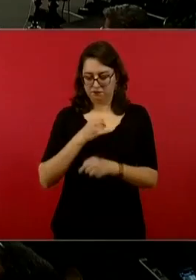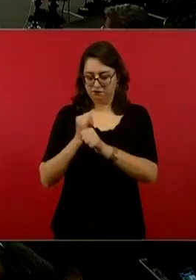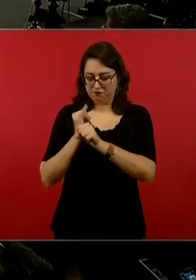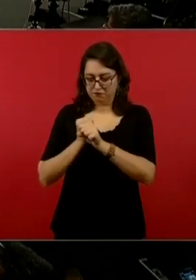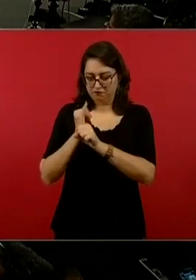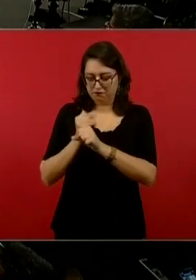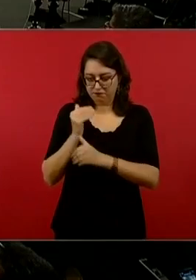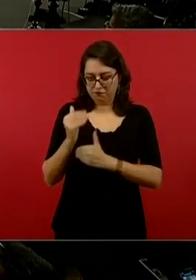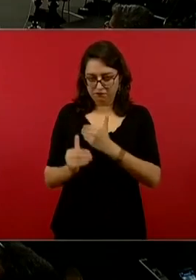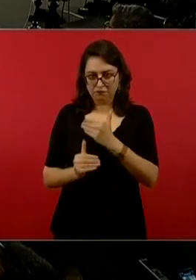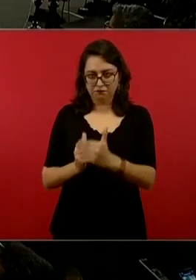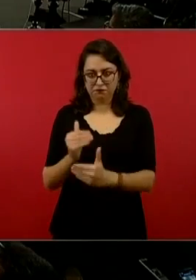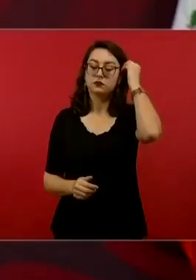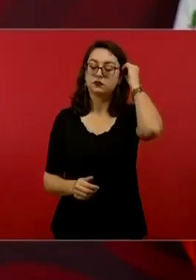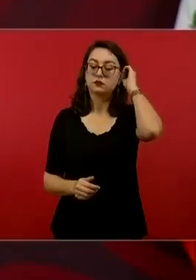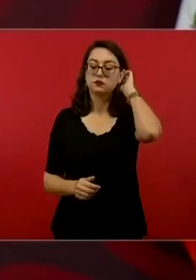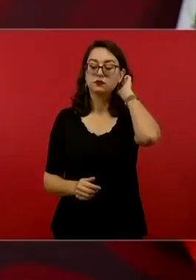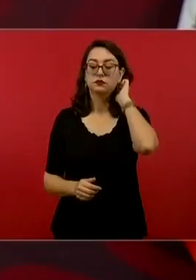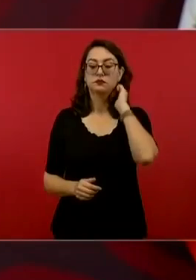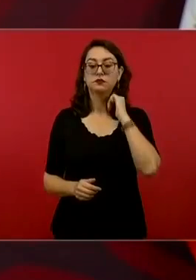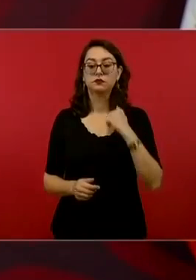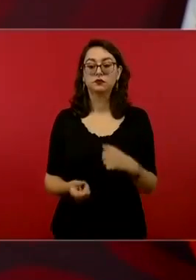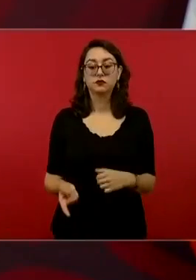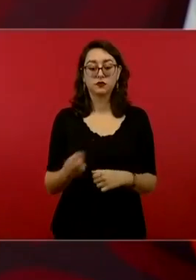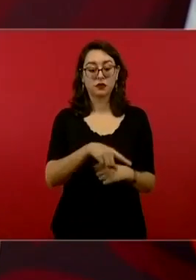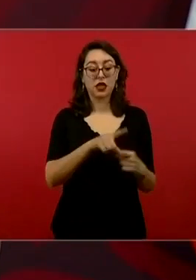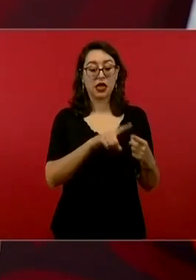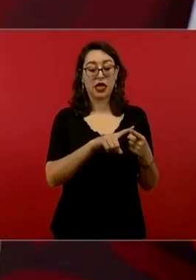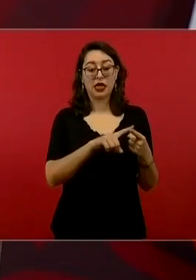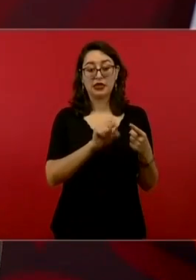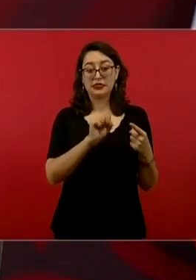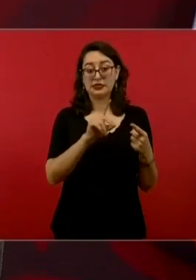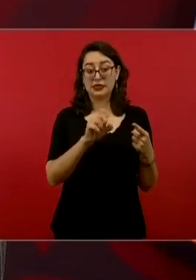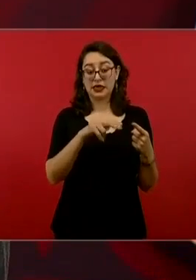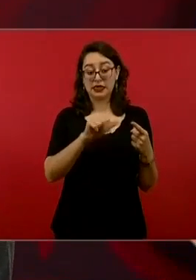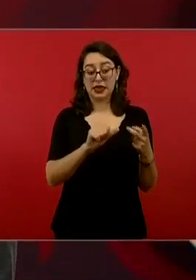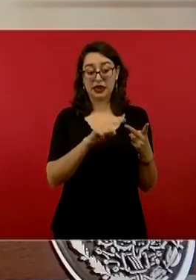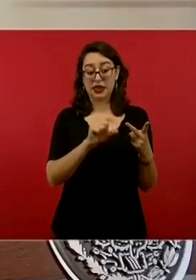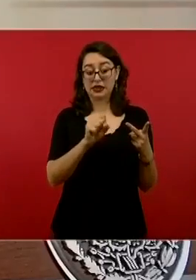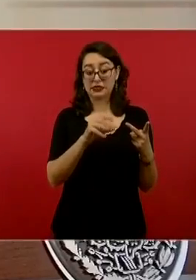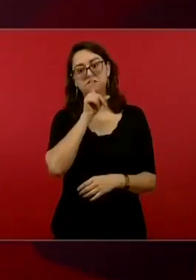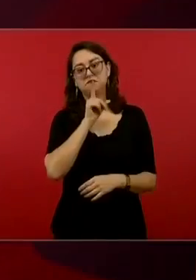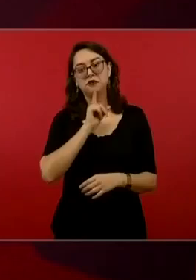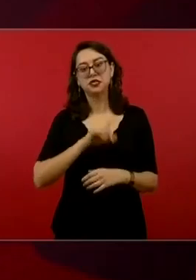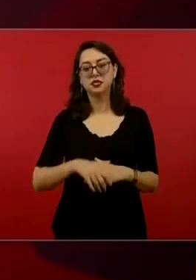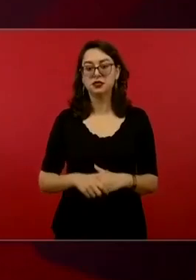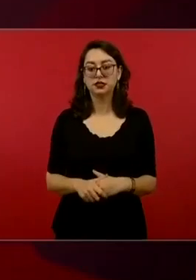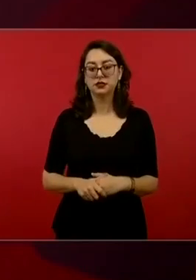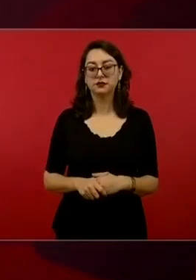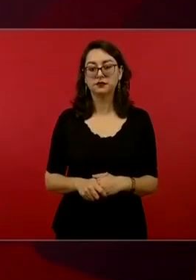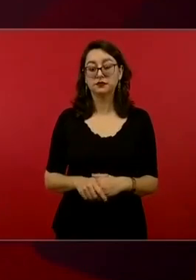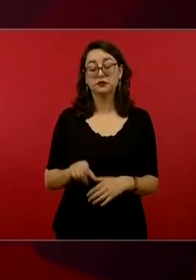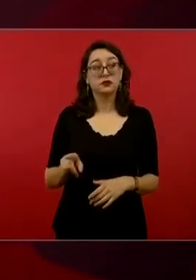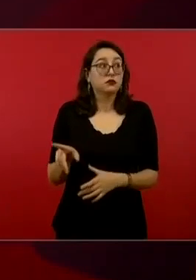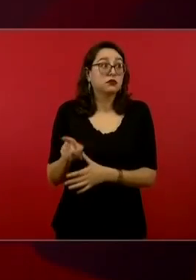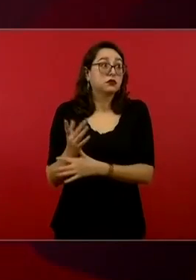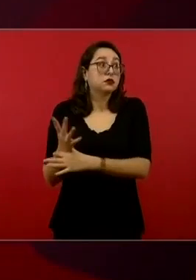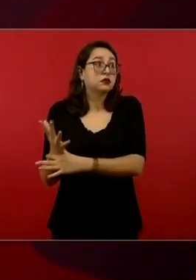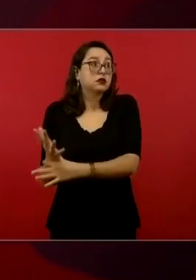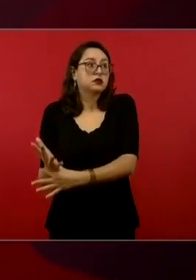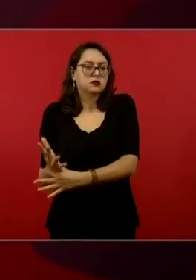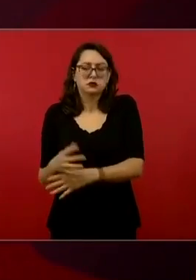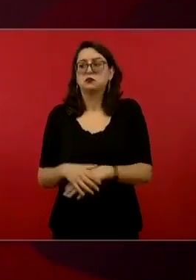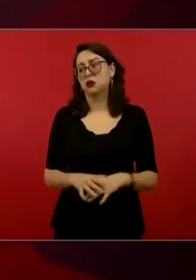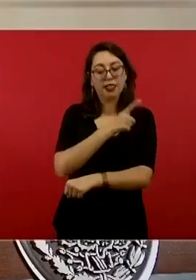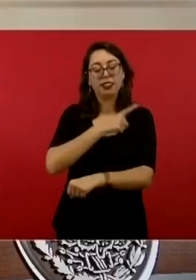No es cierto que Marina y Defensa no estén ayudando. Respeto su punto de vista, pero no